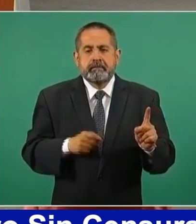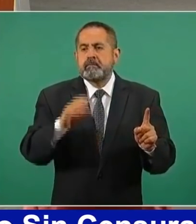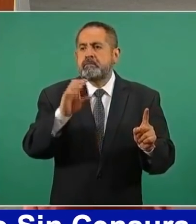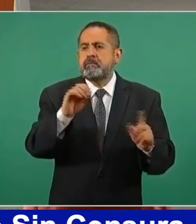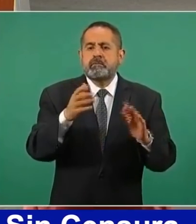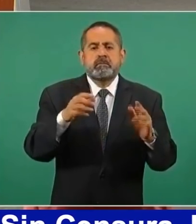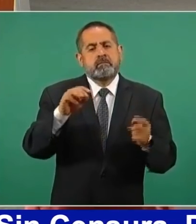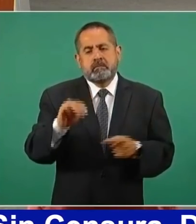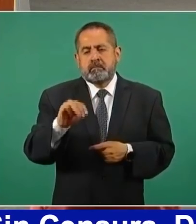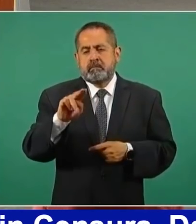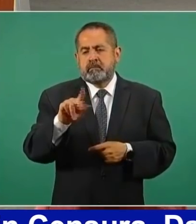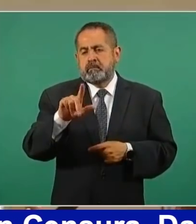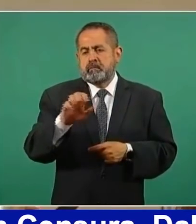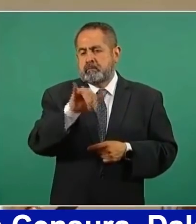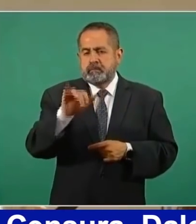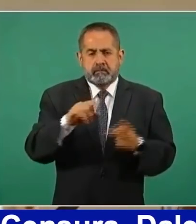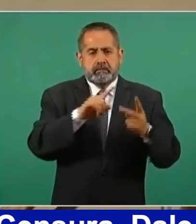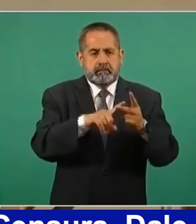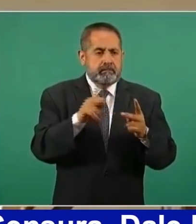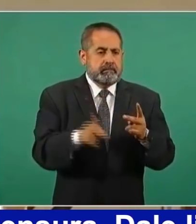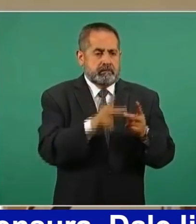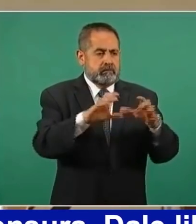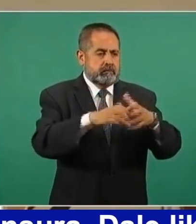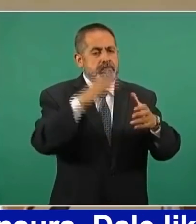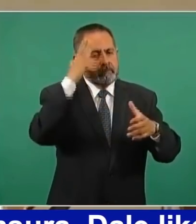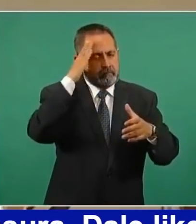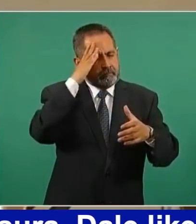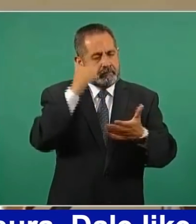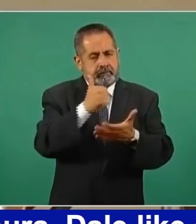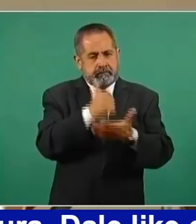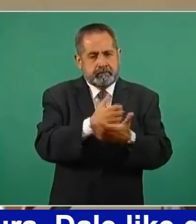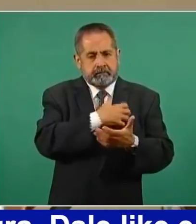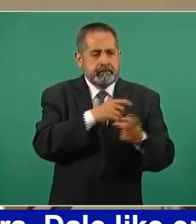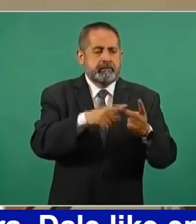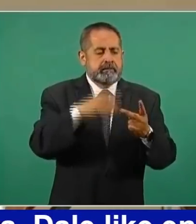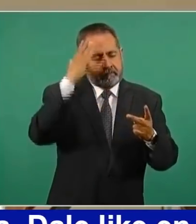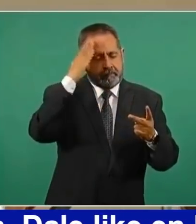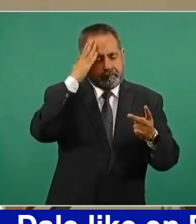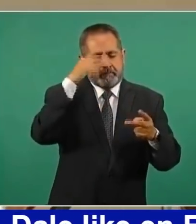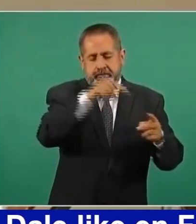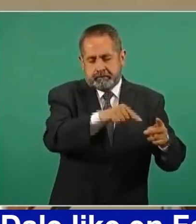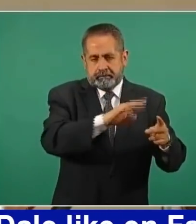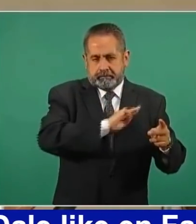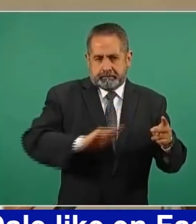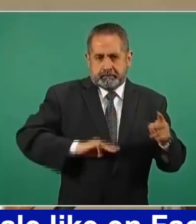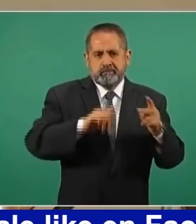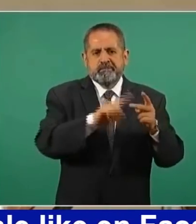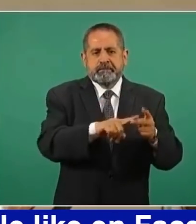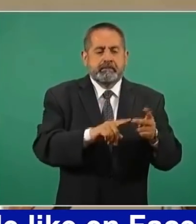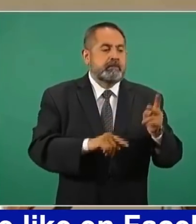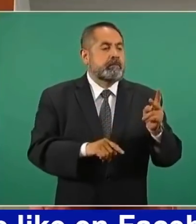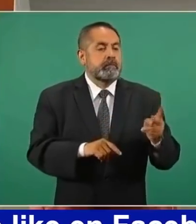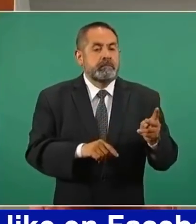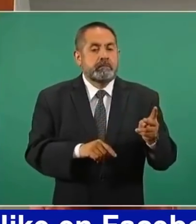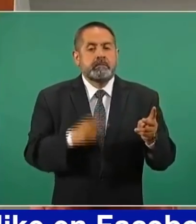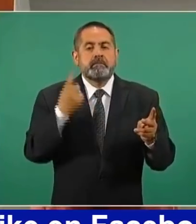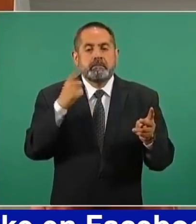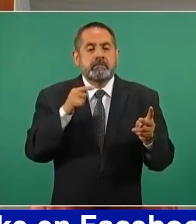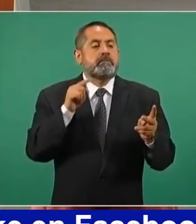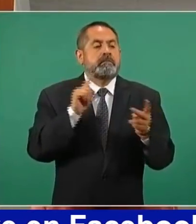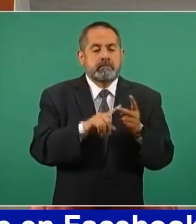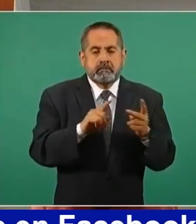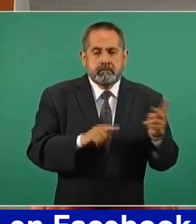o a Mulegé, al pueblo que es la capital o la cabecera municipal, para